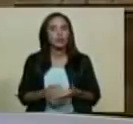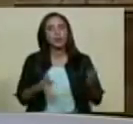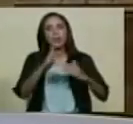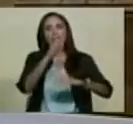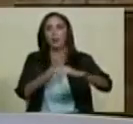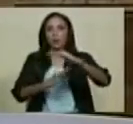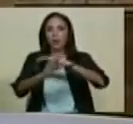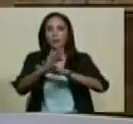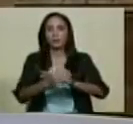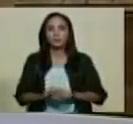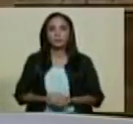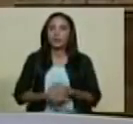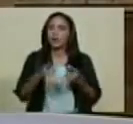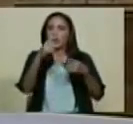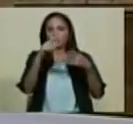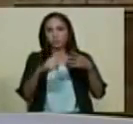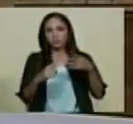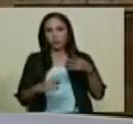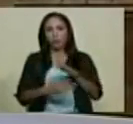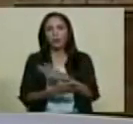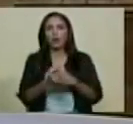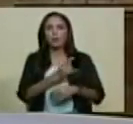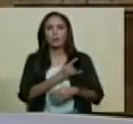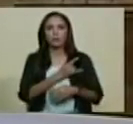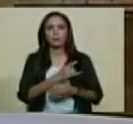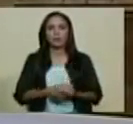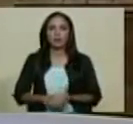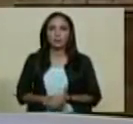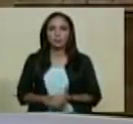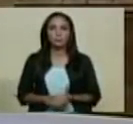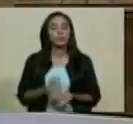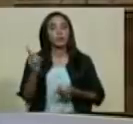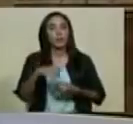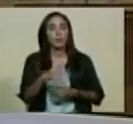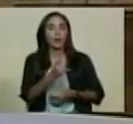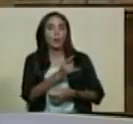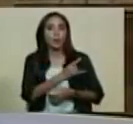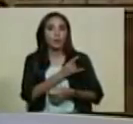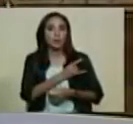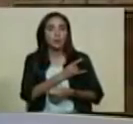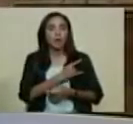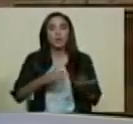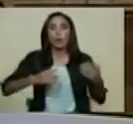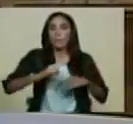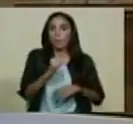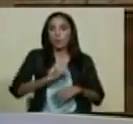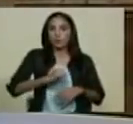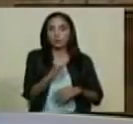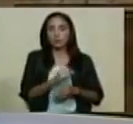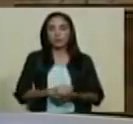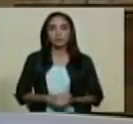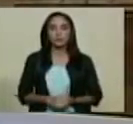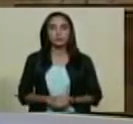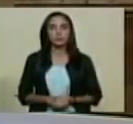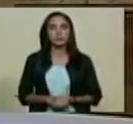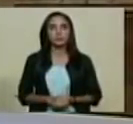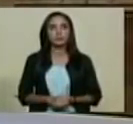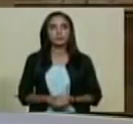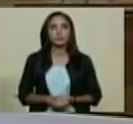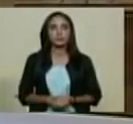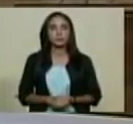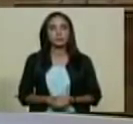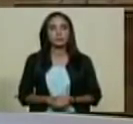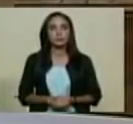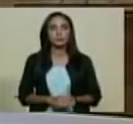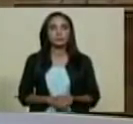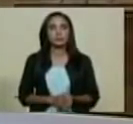entre algunas de las universidades, la Universidad de la Seguridad, la UNES, la Universidad Nacional Experimental de la Seguridad, la UNES,